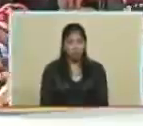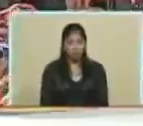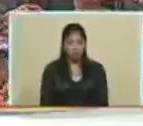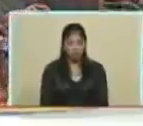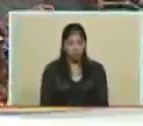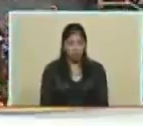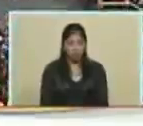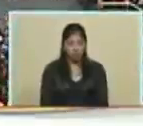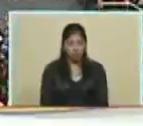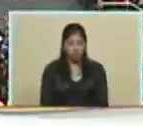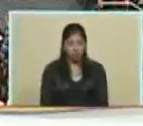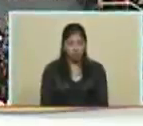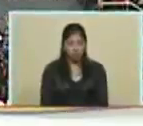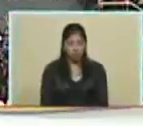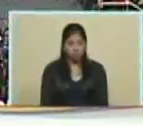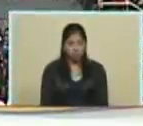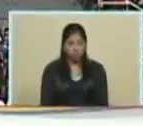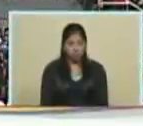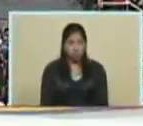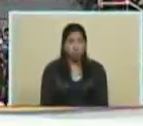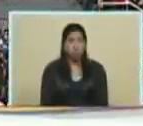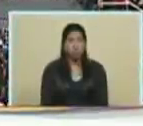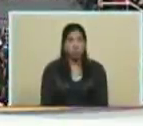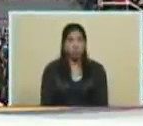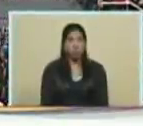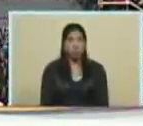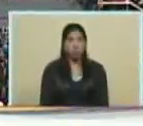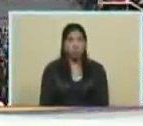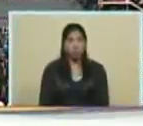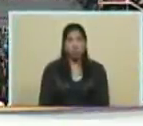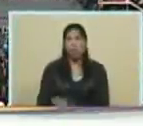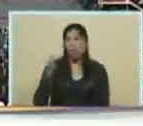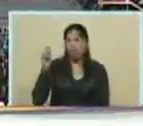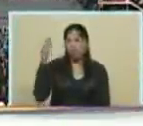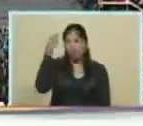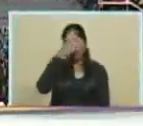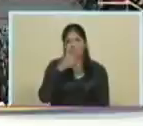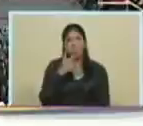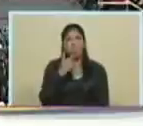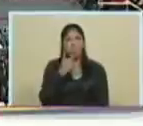Donald Trump dice que yo soy un dictador. Yo soy un dictador.